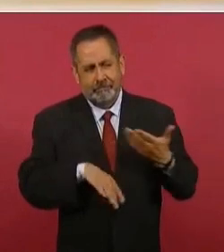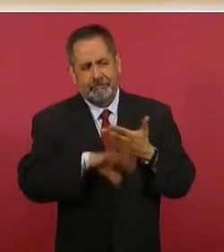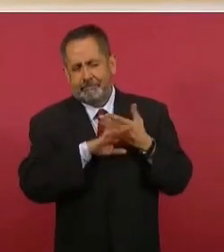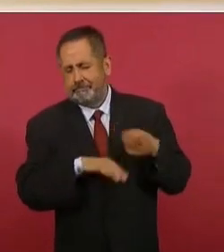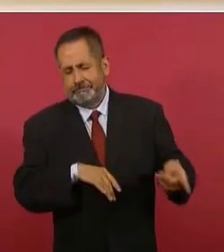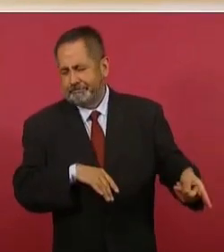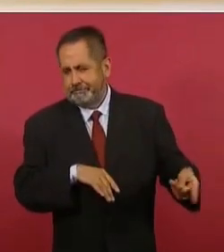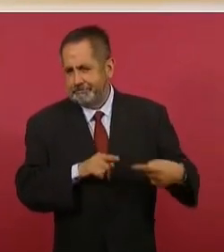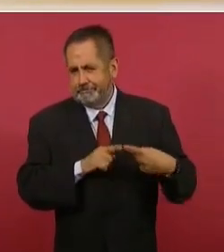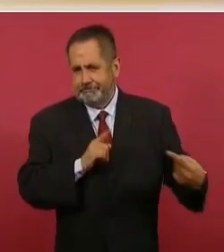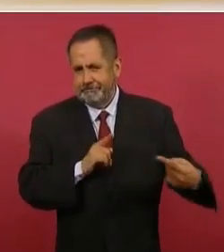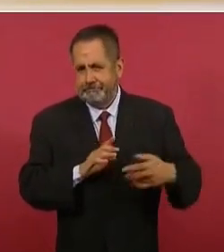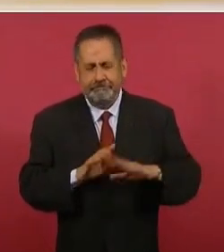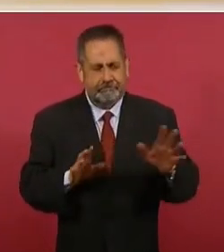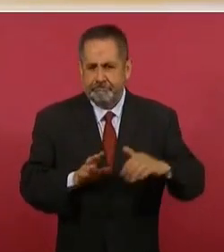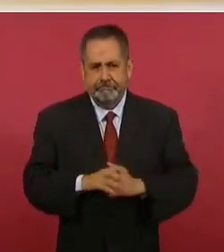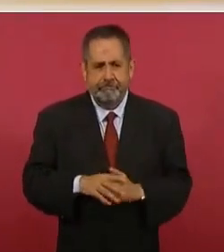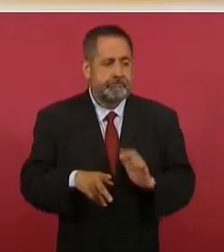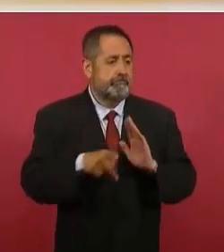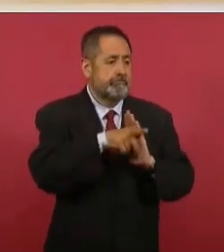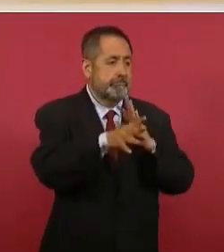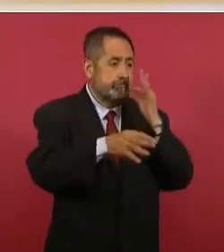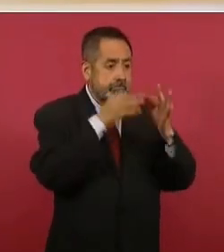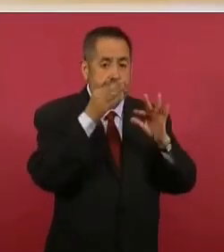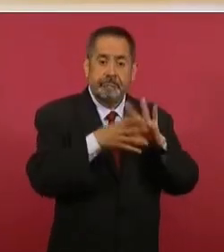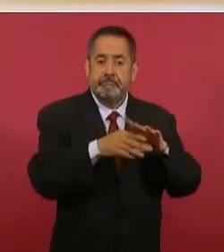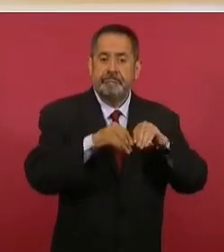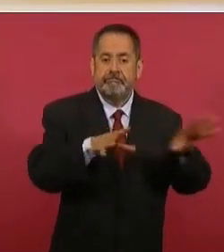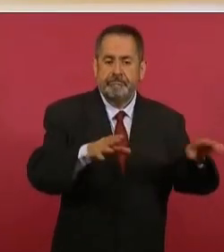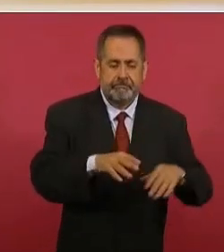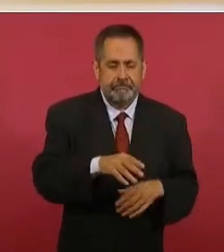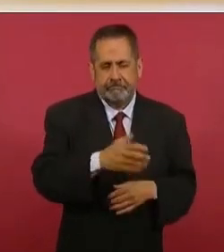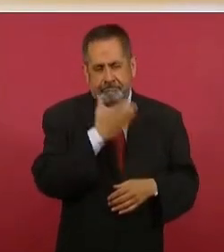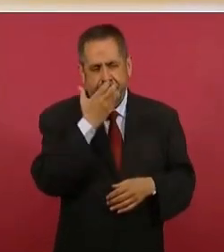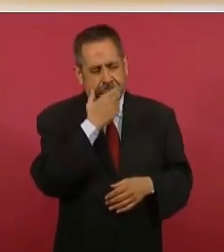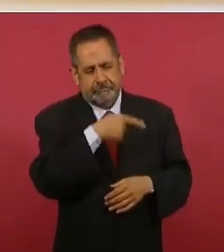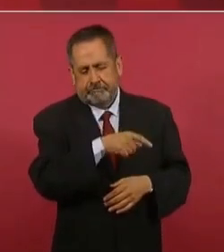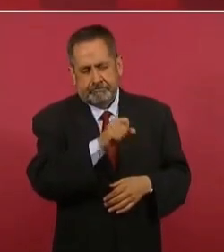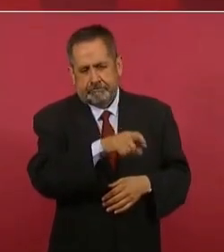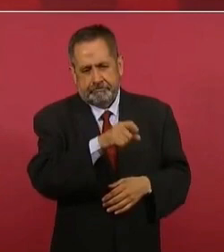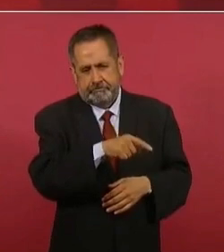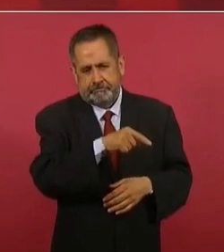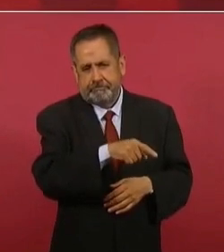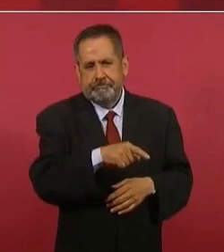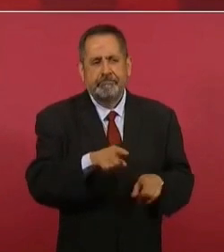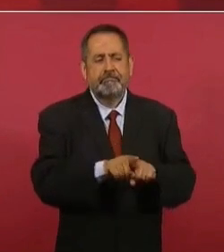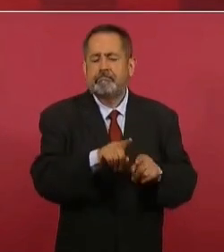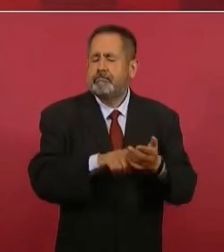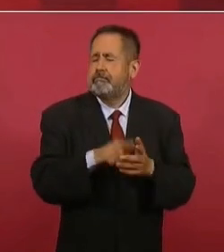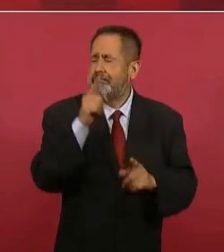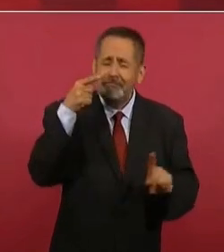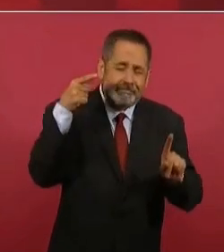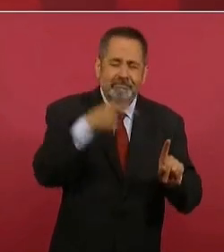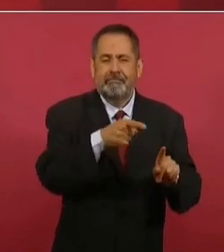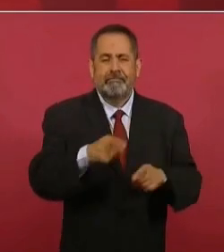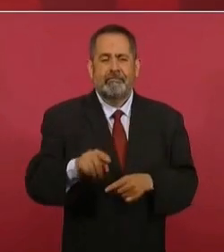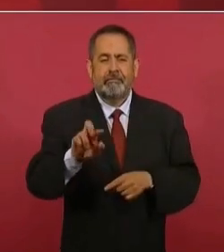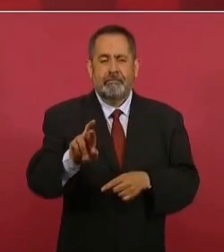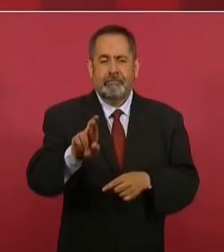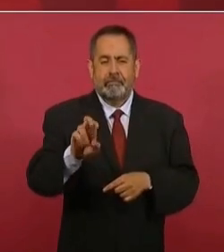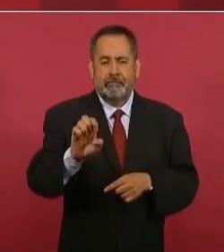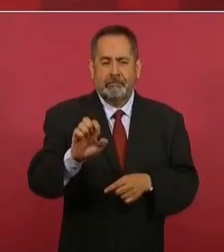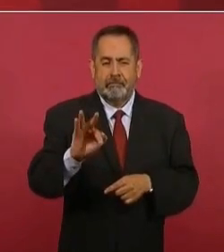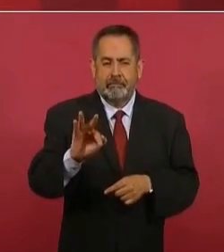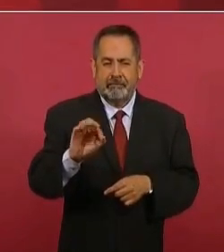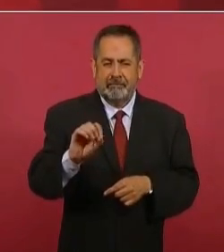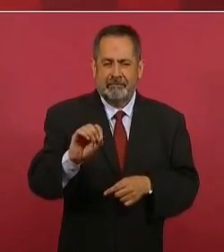adversarios y la prensa conservadora, en especial Reforma,